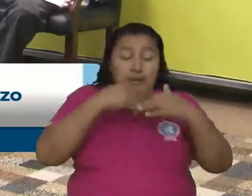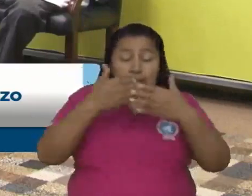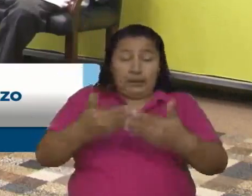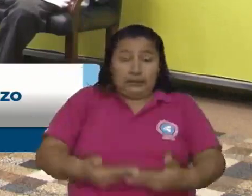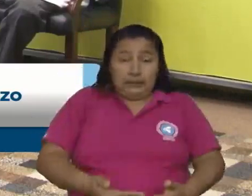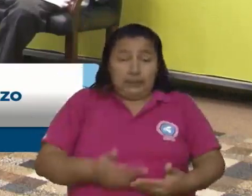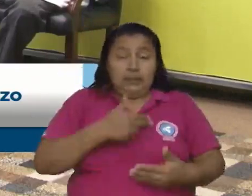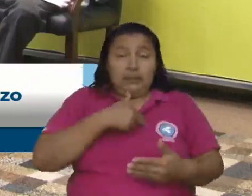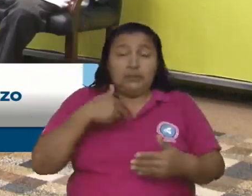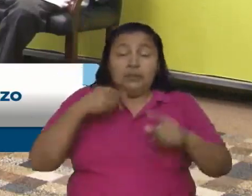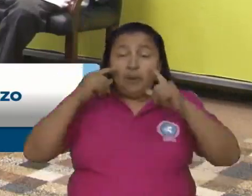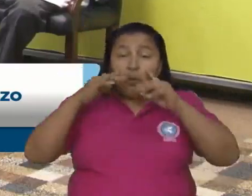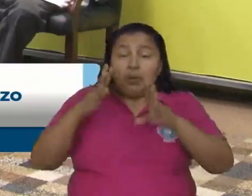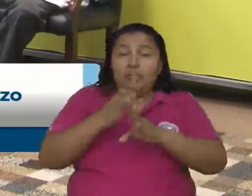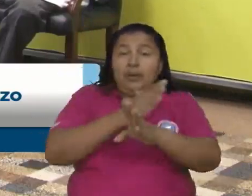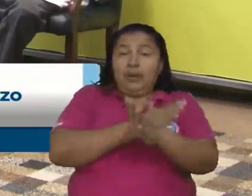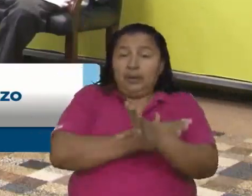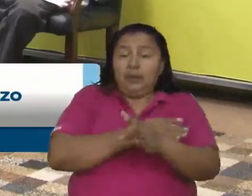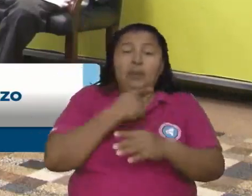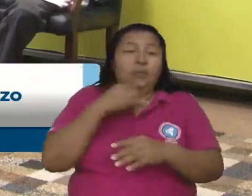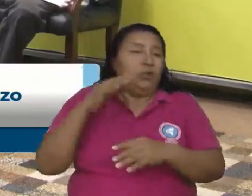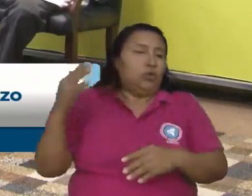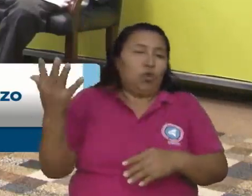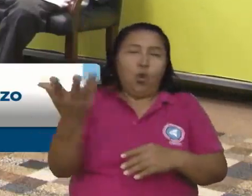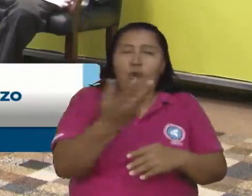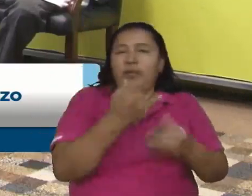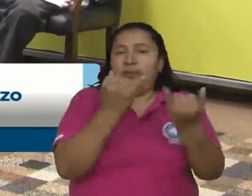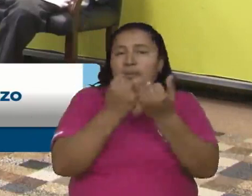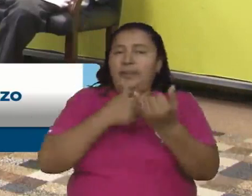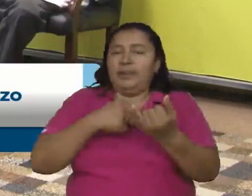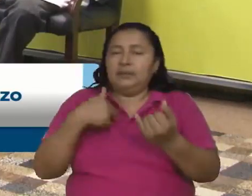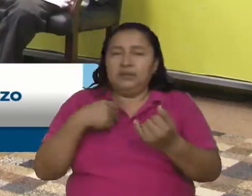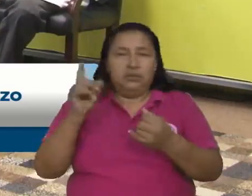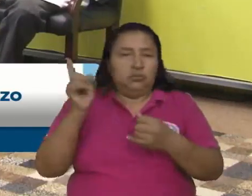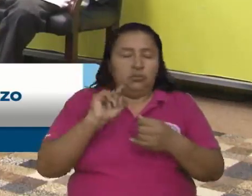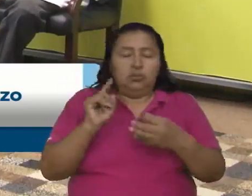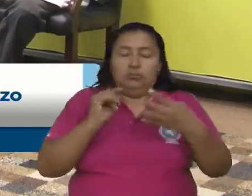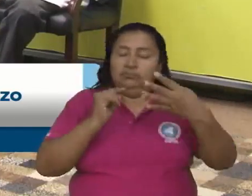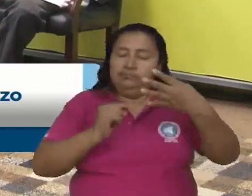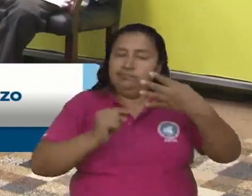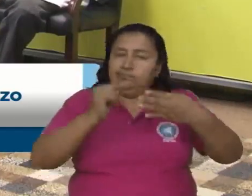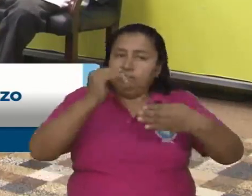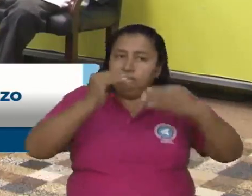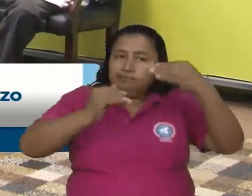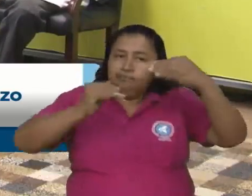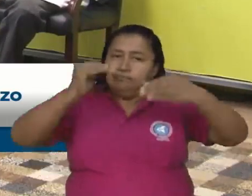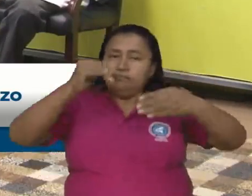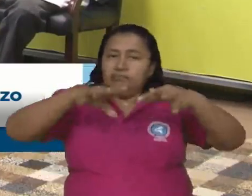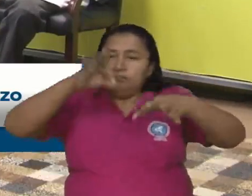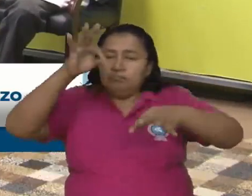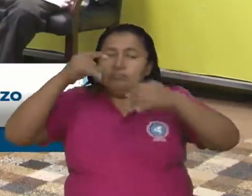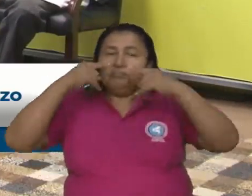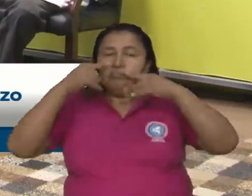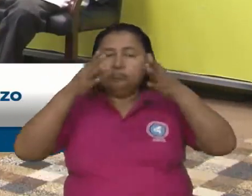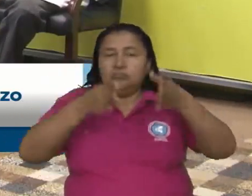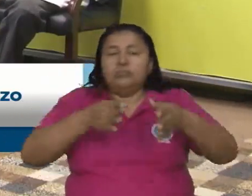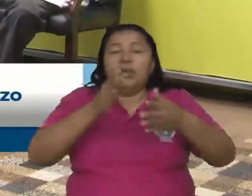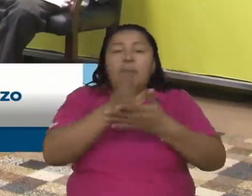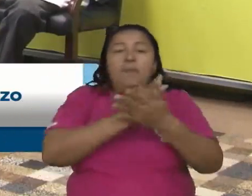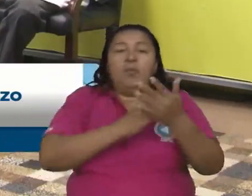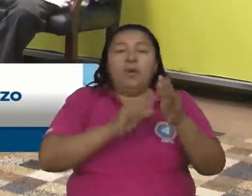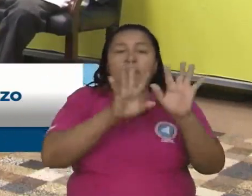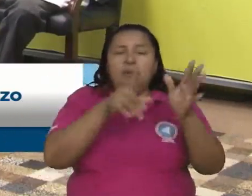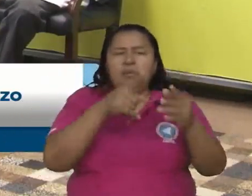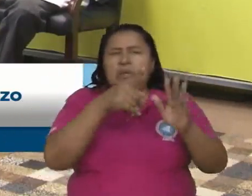tratamiento para prevenirla, porque no todas van a hacer el evento. Entonces hay unas escalas de estratificación en donde uno va a encasillar las de muy